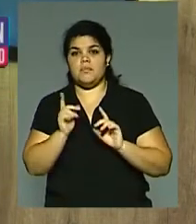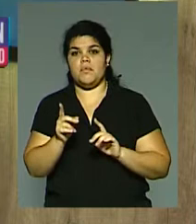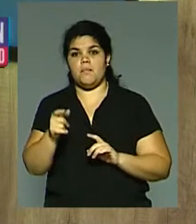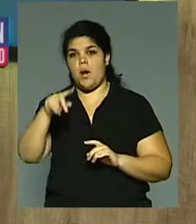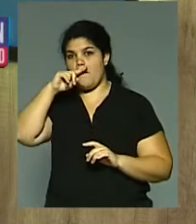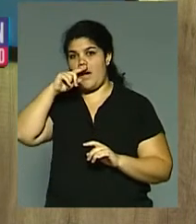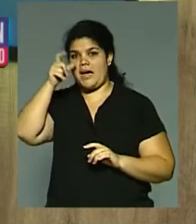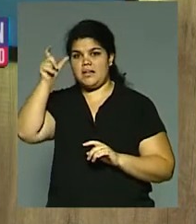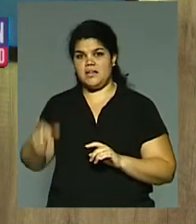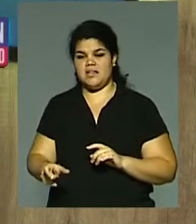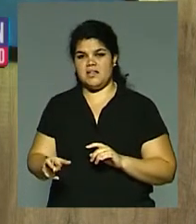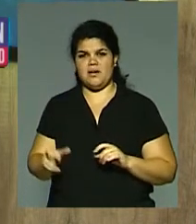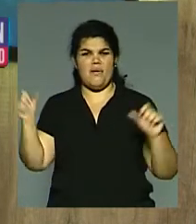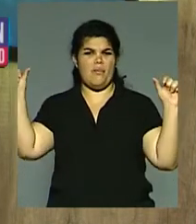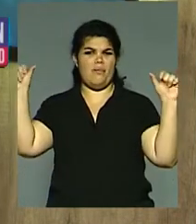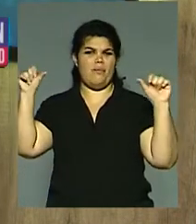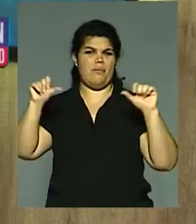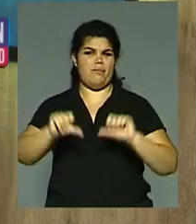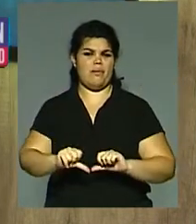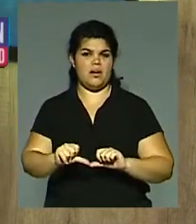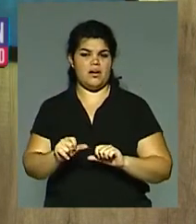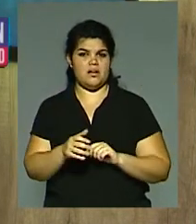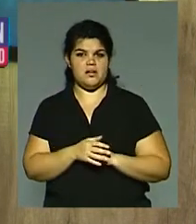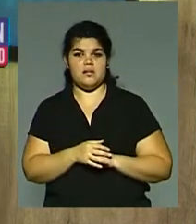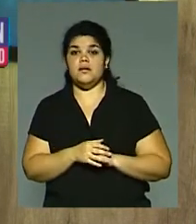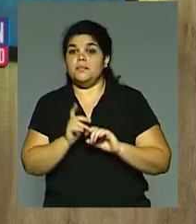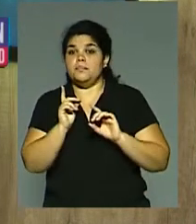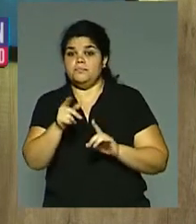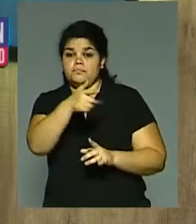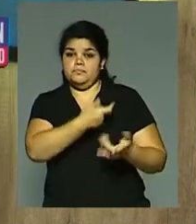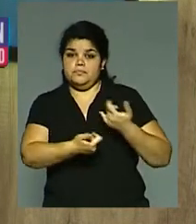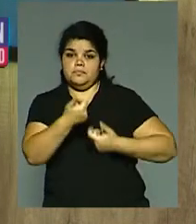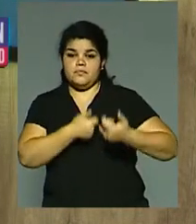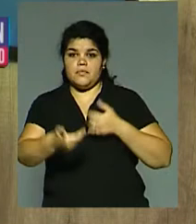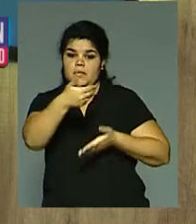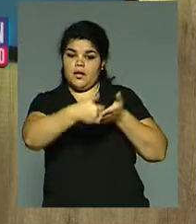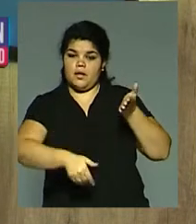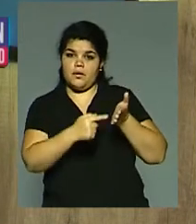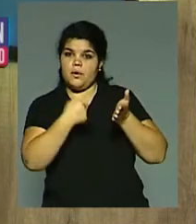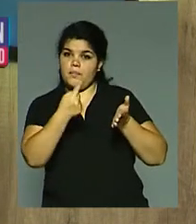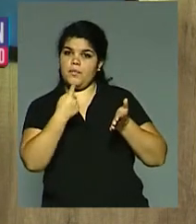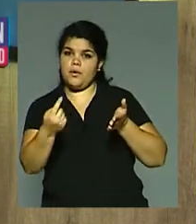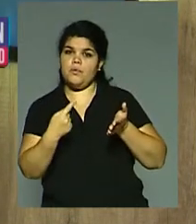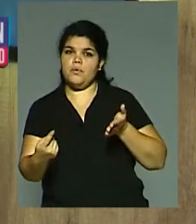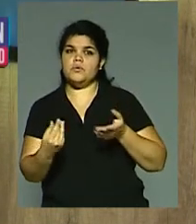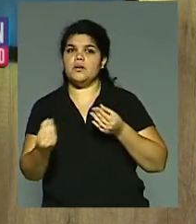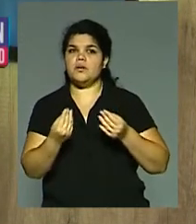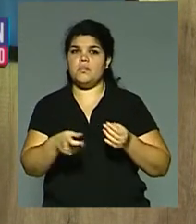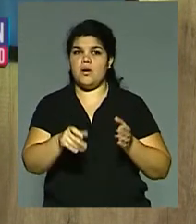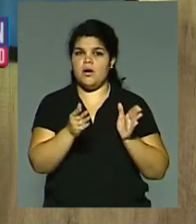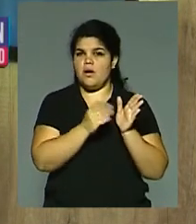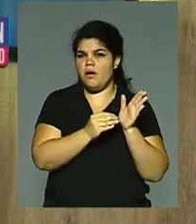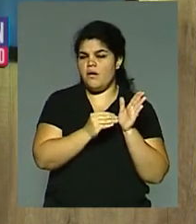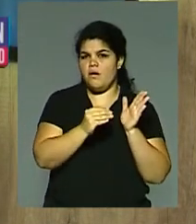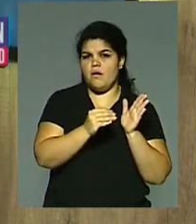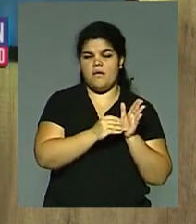Mauricio Macri viene en descenso. También vos dijiste que esta encuesta, este relevamiento fue hecho entre el 20, alrededor